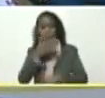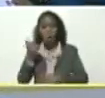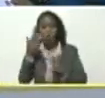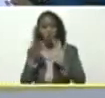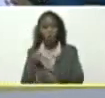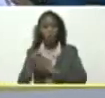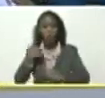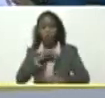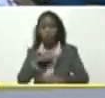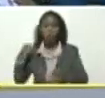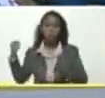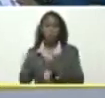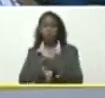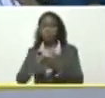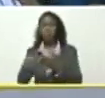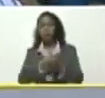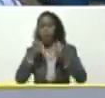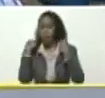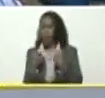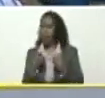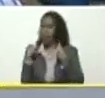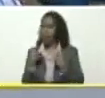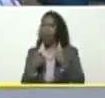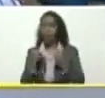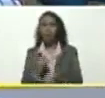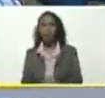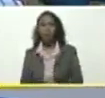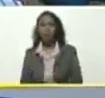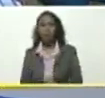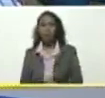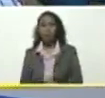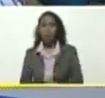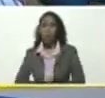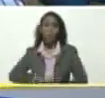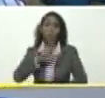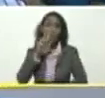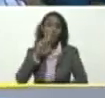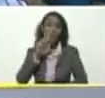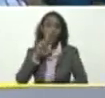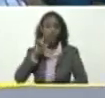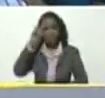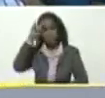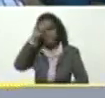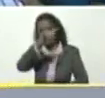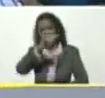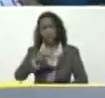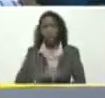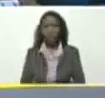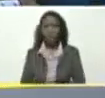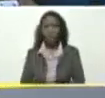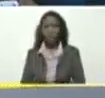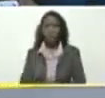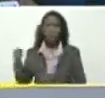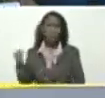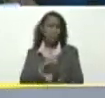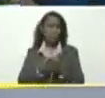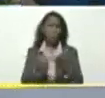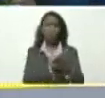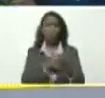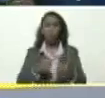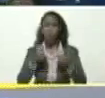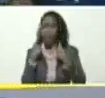Nos golpearon durísimo. Las bestias, los demonios, nos golpearon